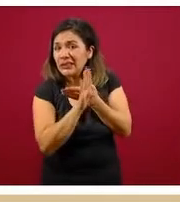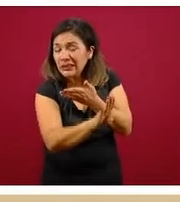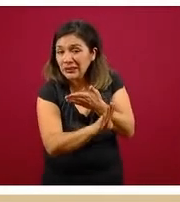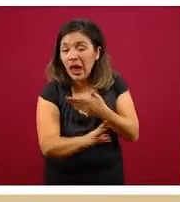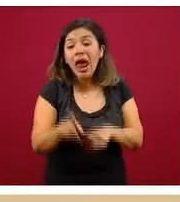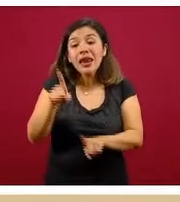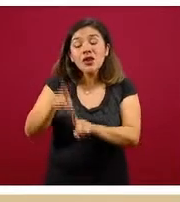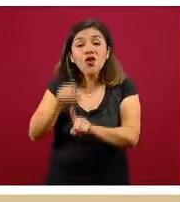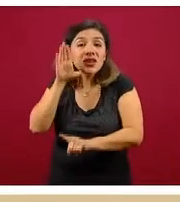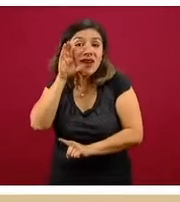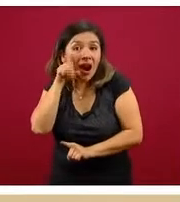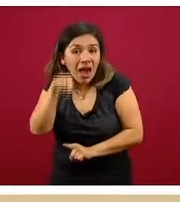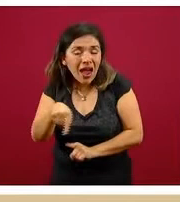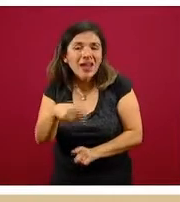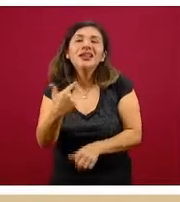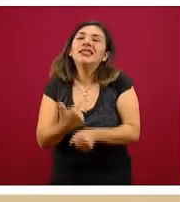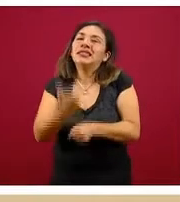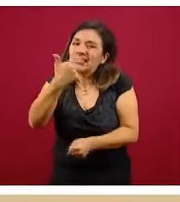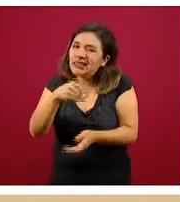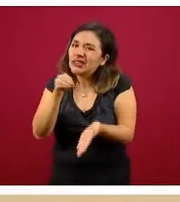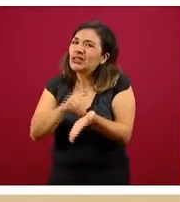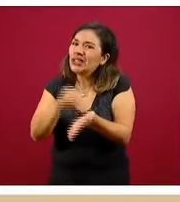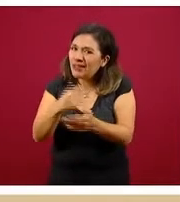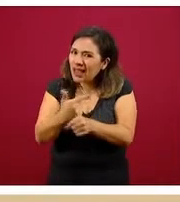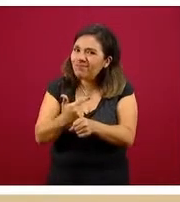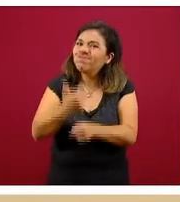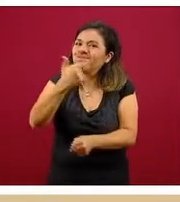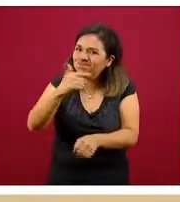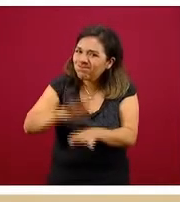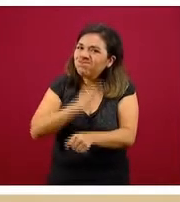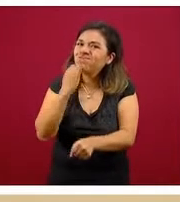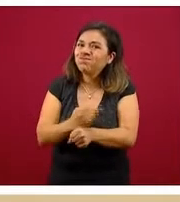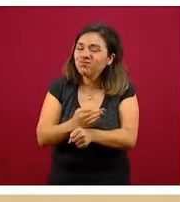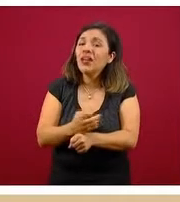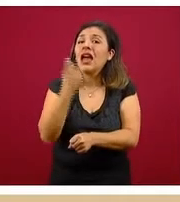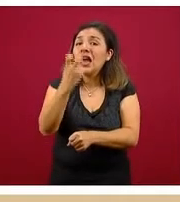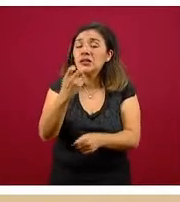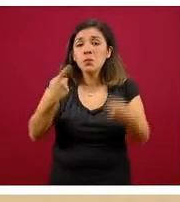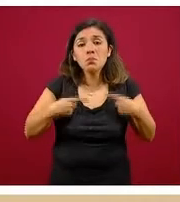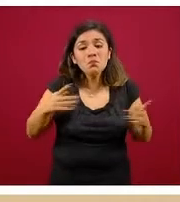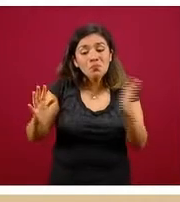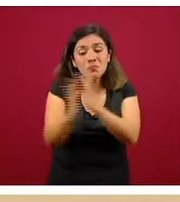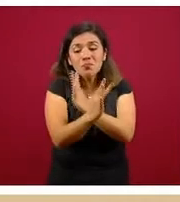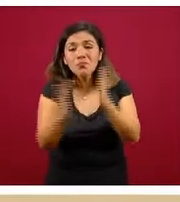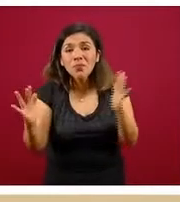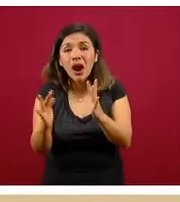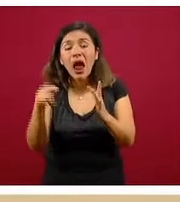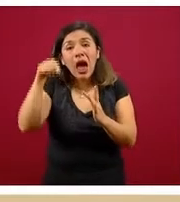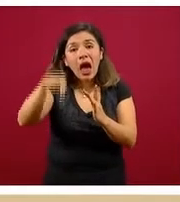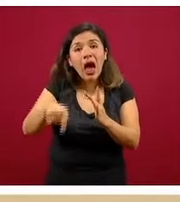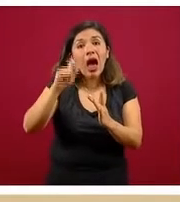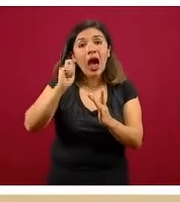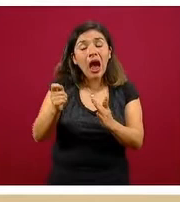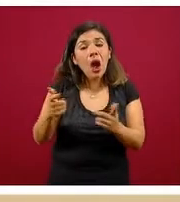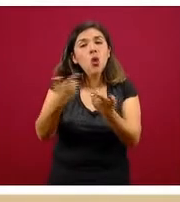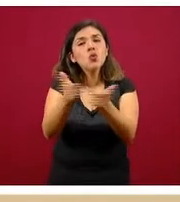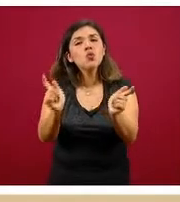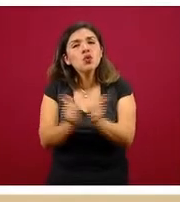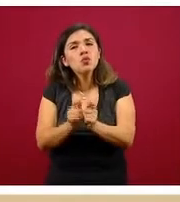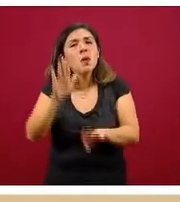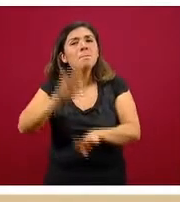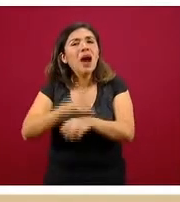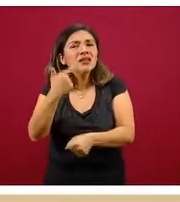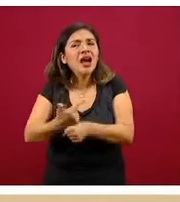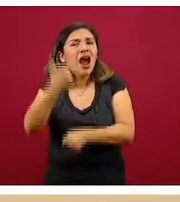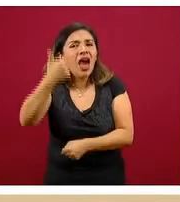en el naranja este riesgo sigue siendo alto. Por lo tanto, y sobre todo la población que forma parte de grupos